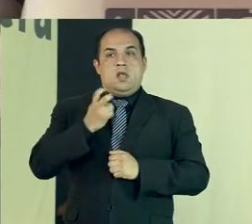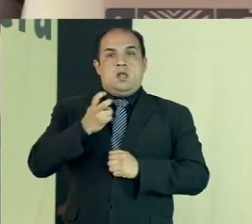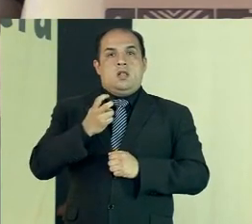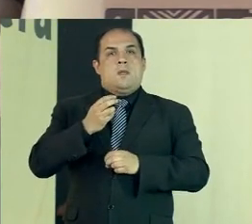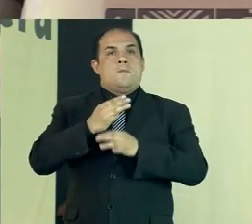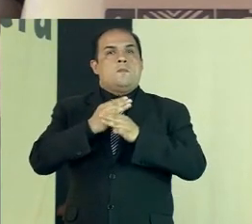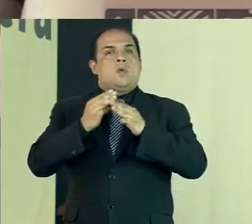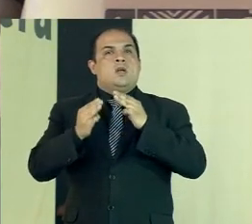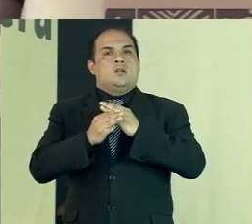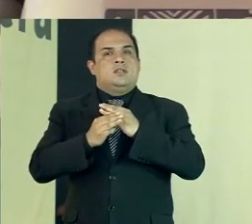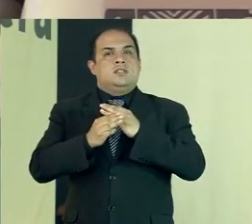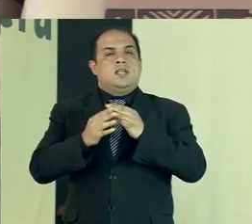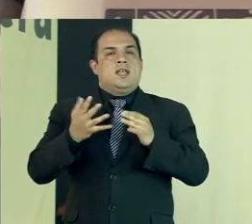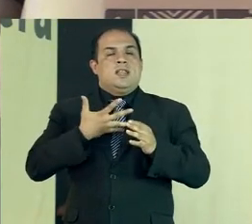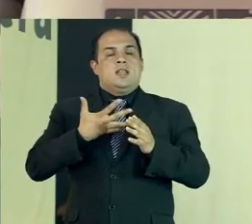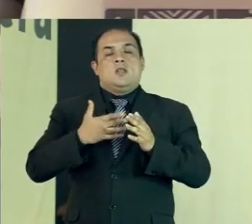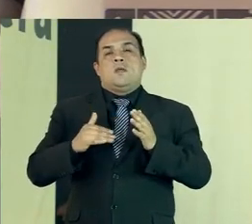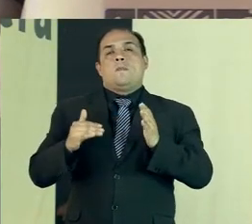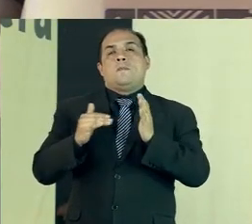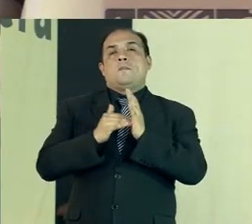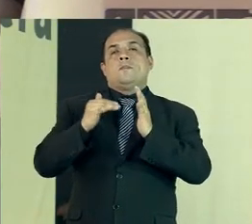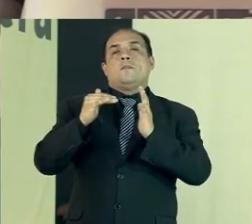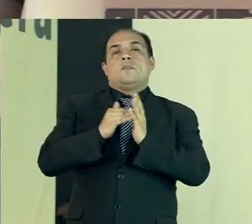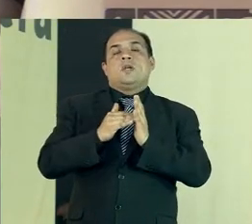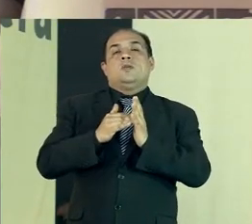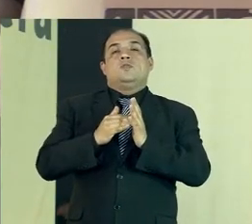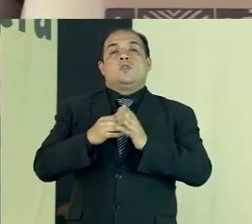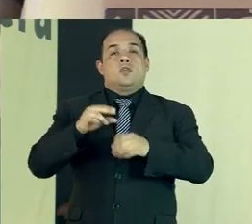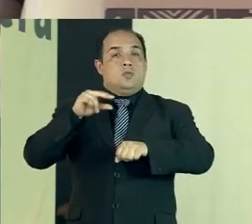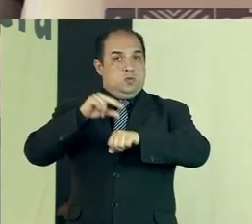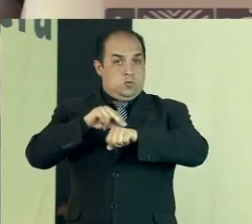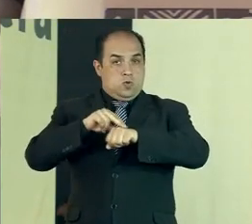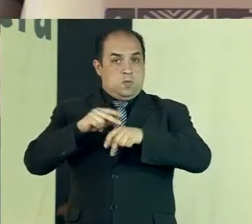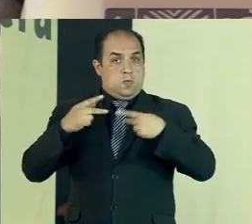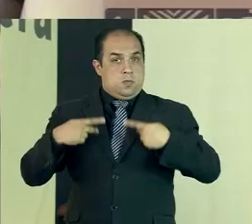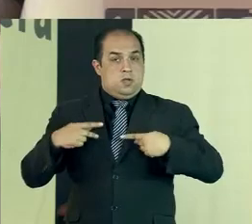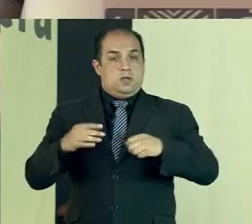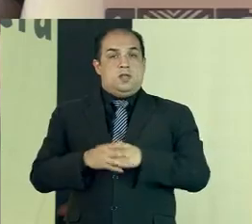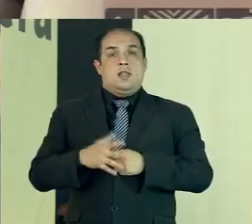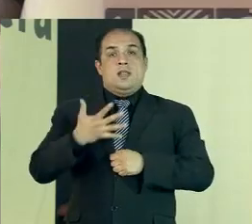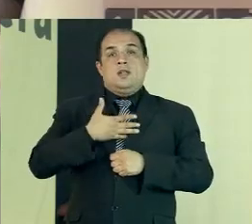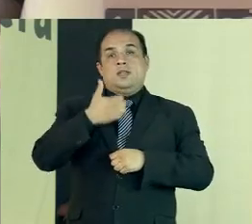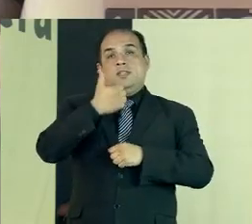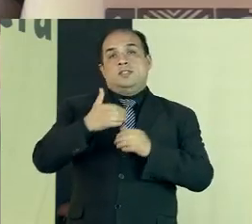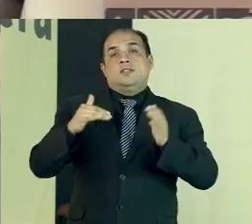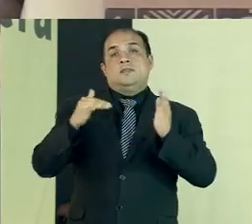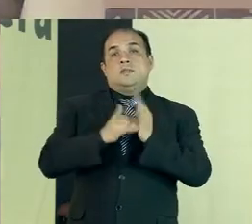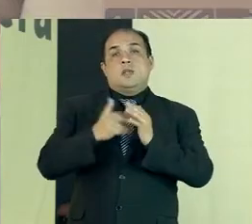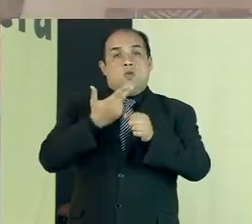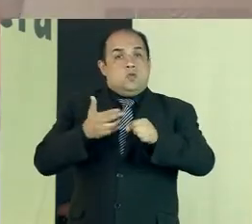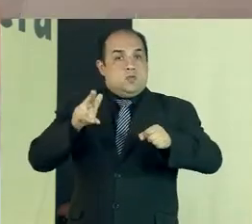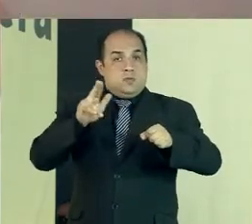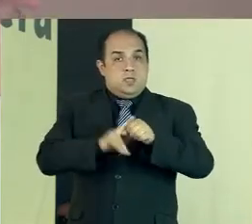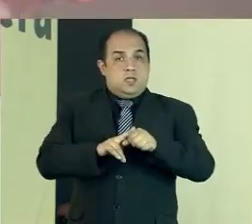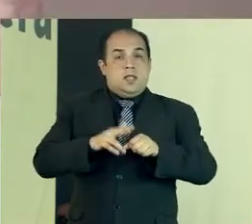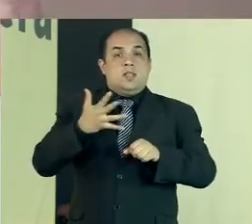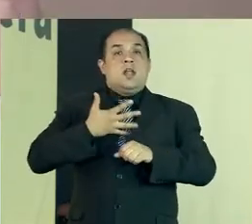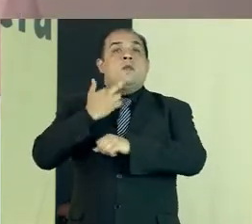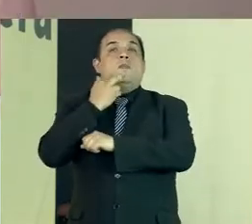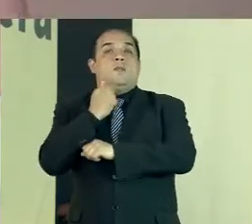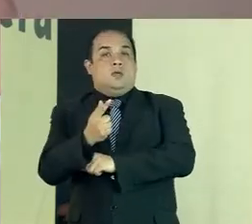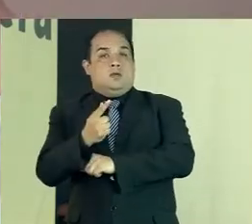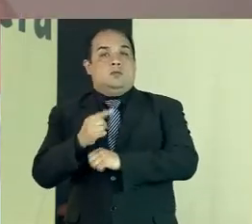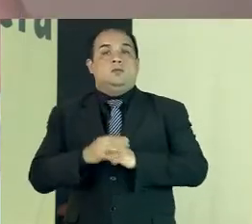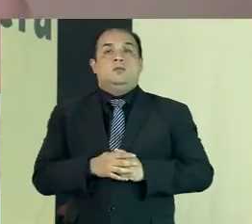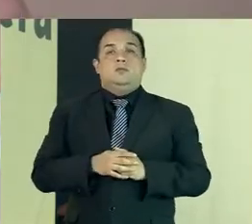que tenemos un millón de médicos tenemos seis mil hospitales tenemos los mejores